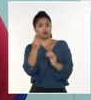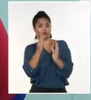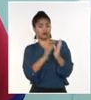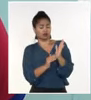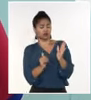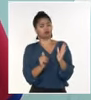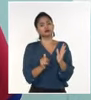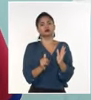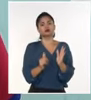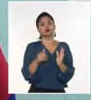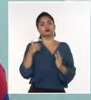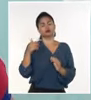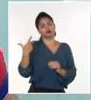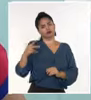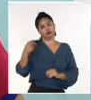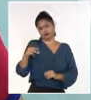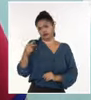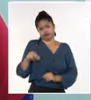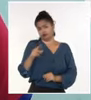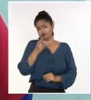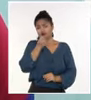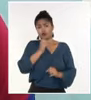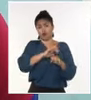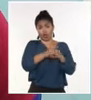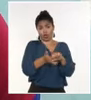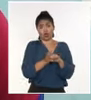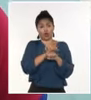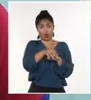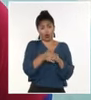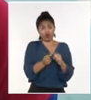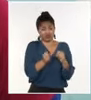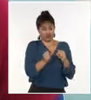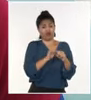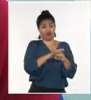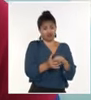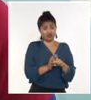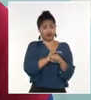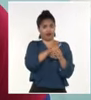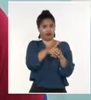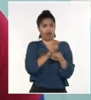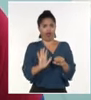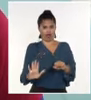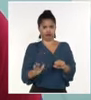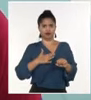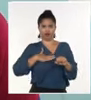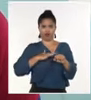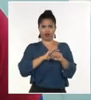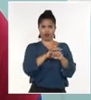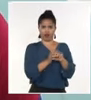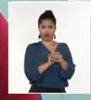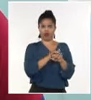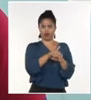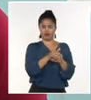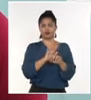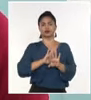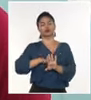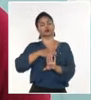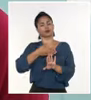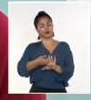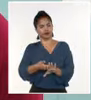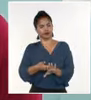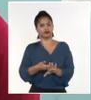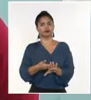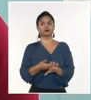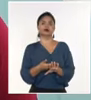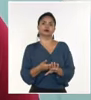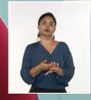en recuperación sin flexionar la pierna como tal. Entonces luego me incorporaría a lo que sería la